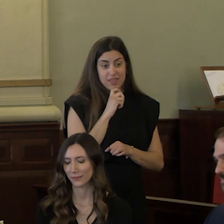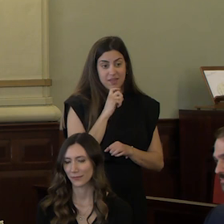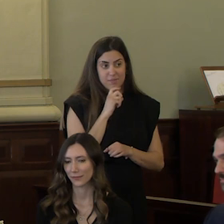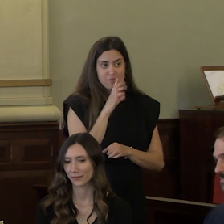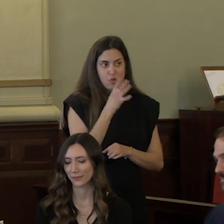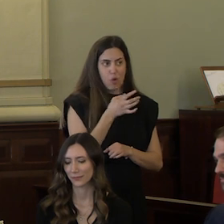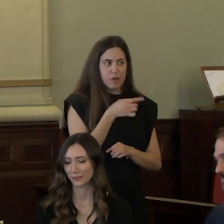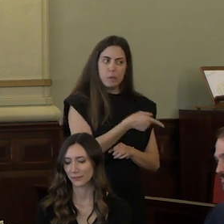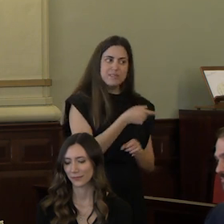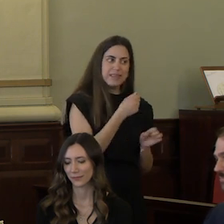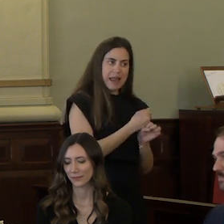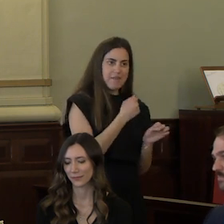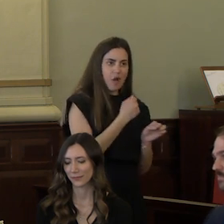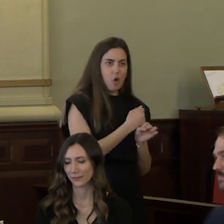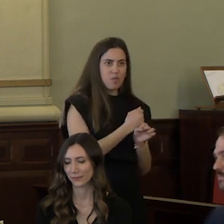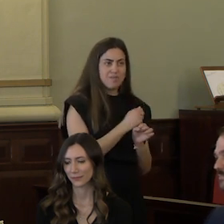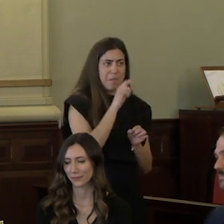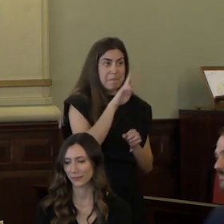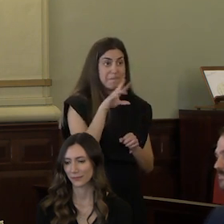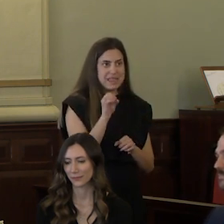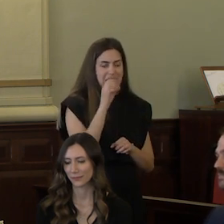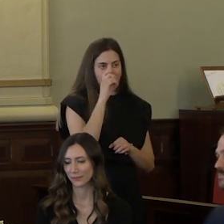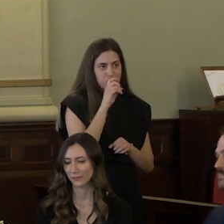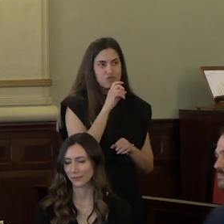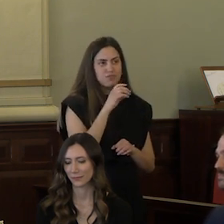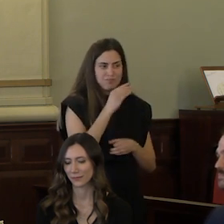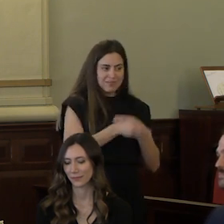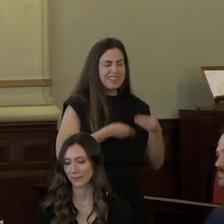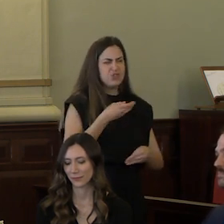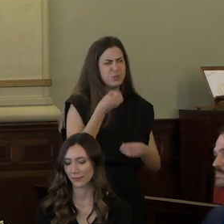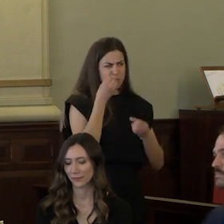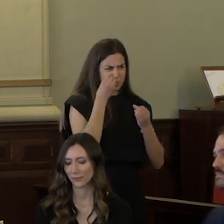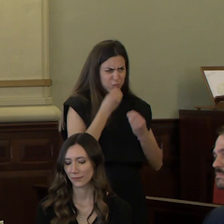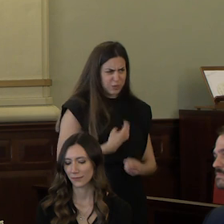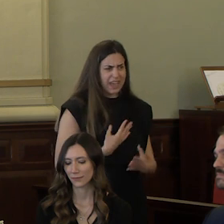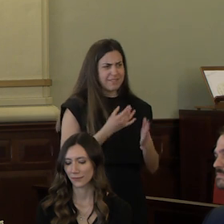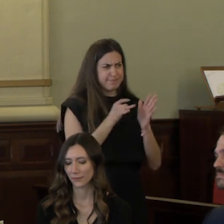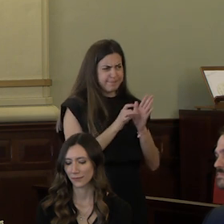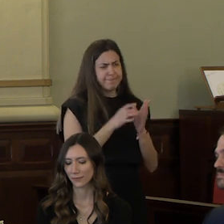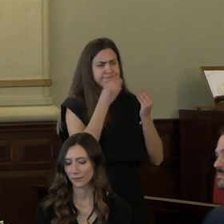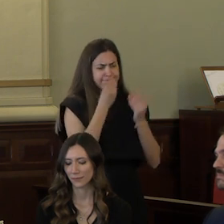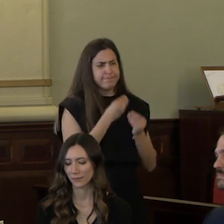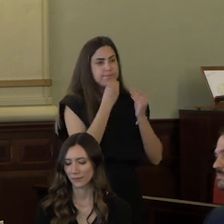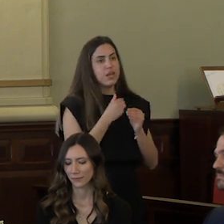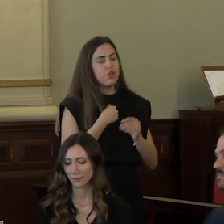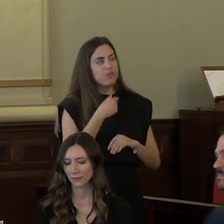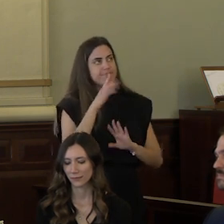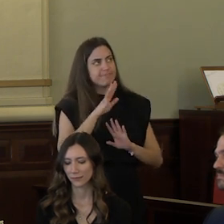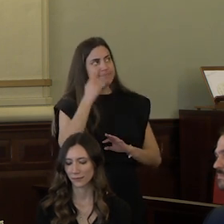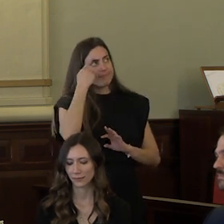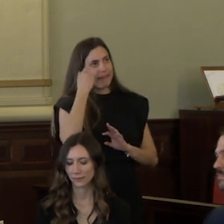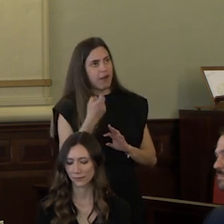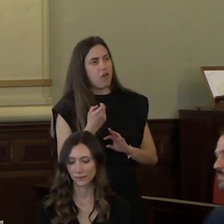que había hecho un trecho muy largo, de 20 años, con un buen hacer y poniéndole el listón muy alto. Pero creo que Javier ha